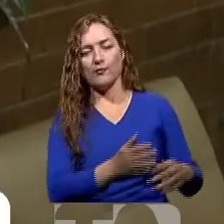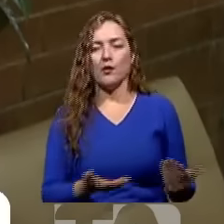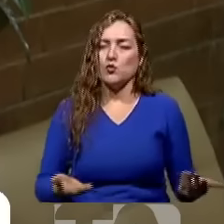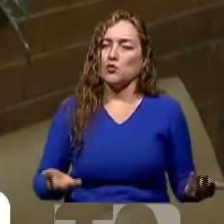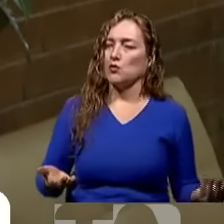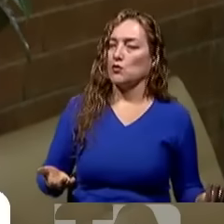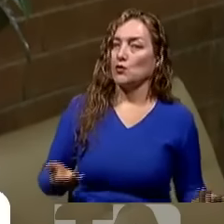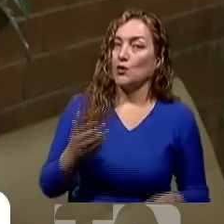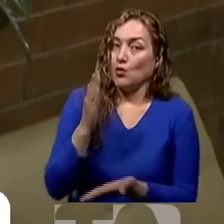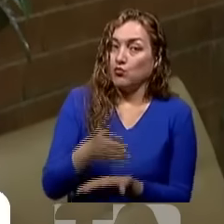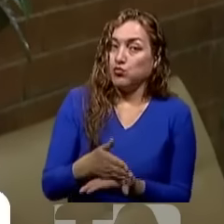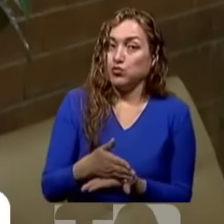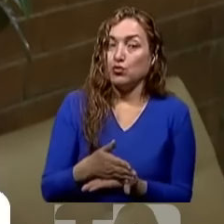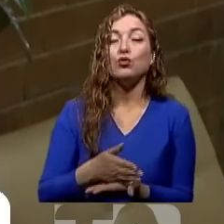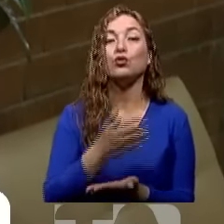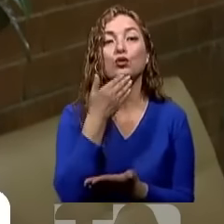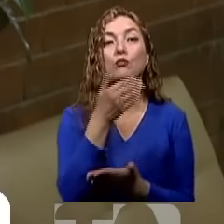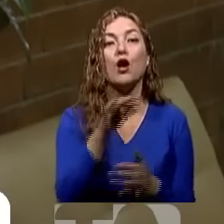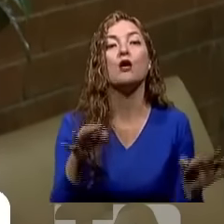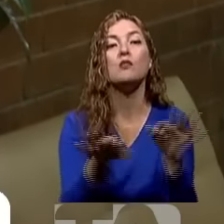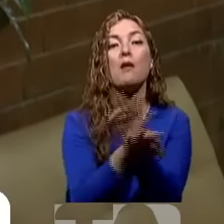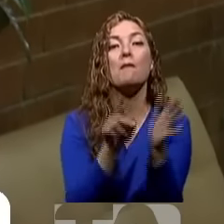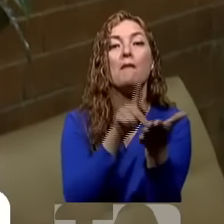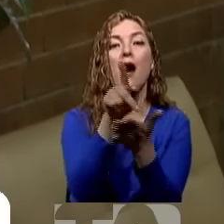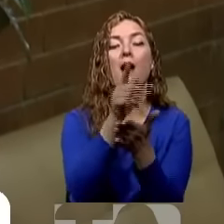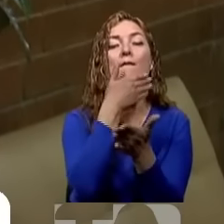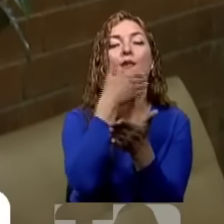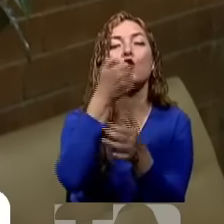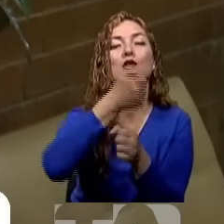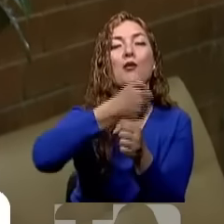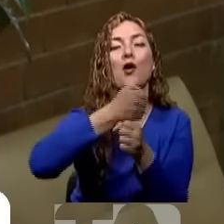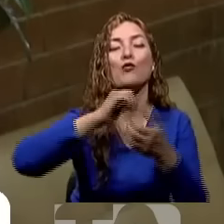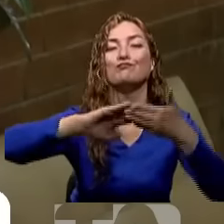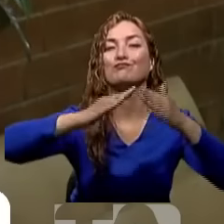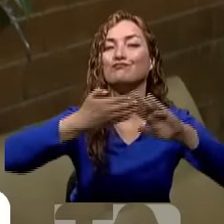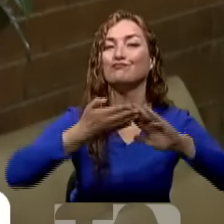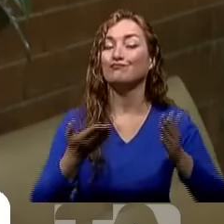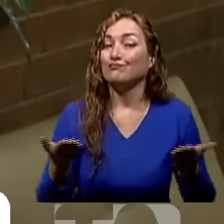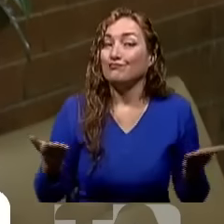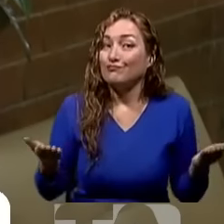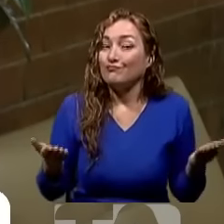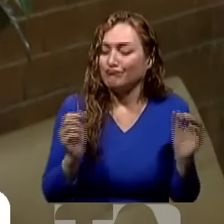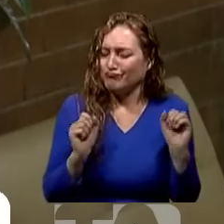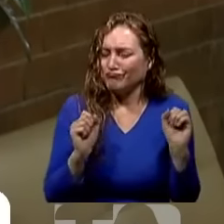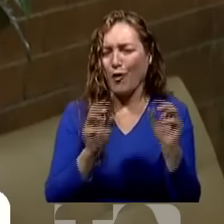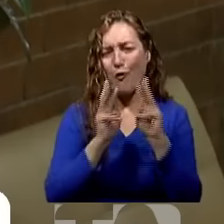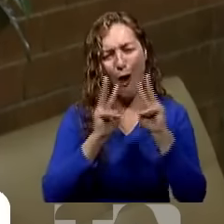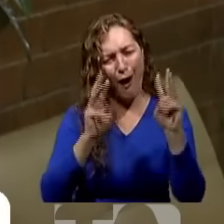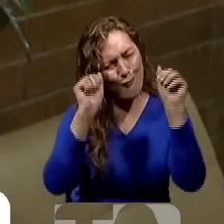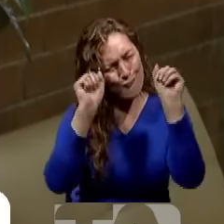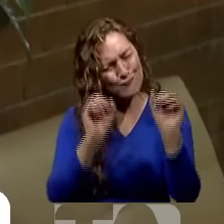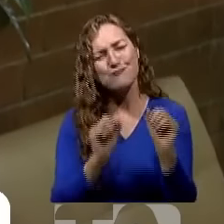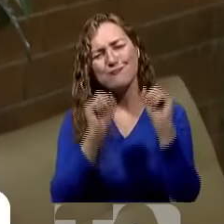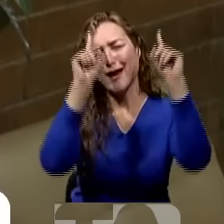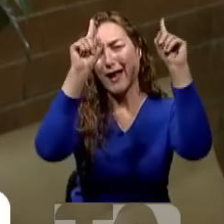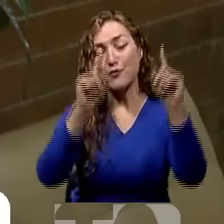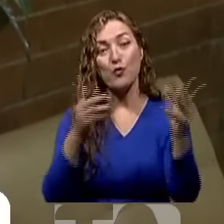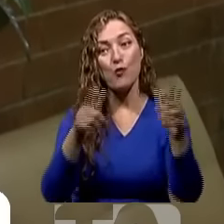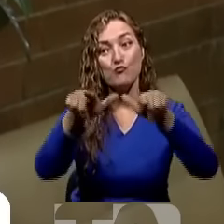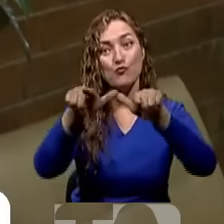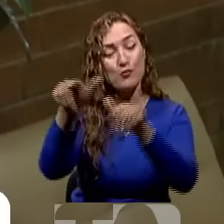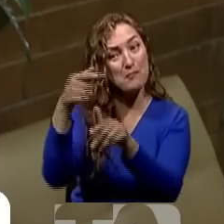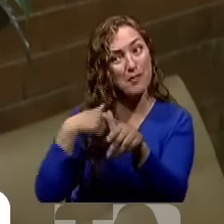este tema con un trabajo comunitario, me parece fabuloso. Ahora esto nos ayudaría de alguna manera a que también los espacios